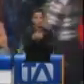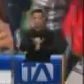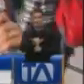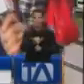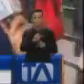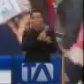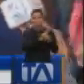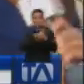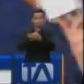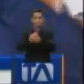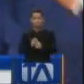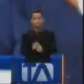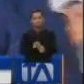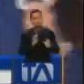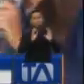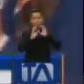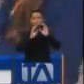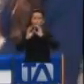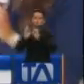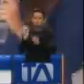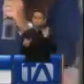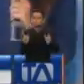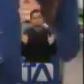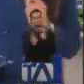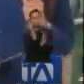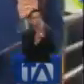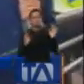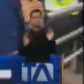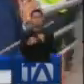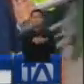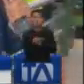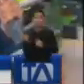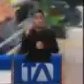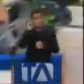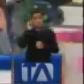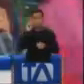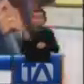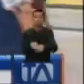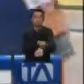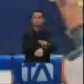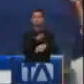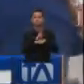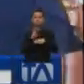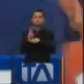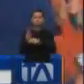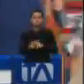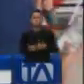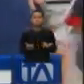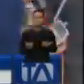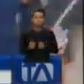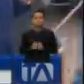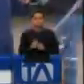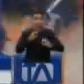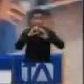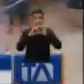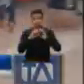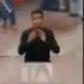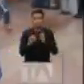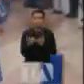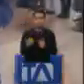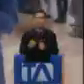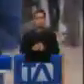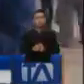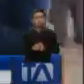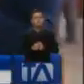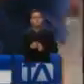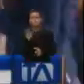del Trole, justamente para conversar con los usuarios, con aquellas mujeres que a diario utilizan el transporte público. Vamos a conversar con ellos. Como vemos,